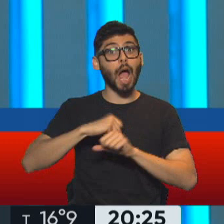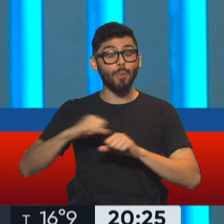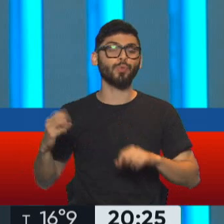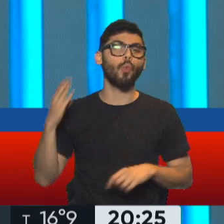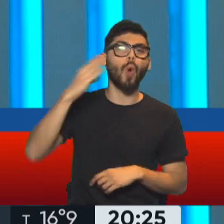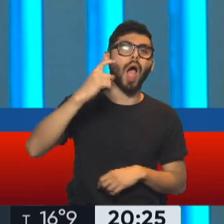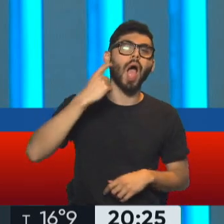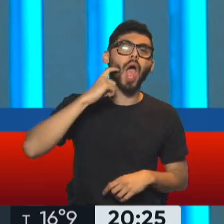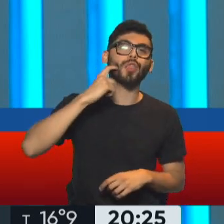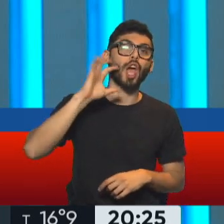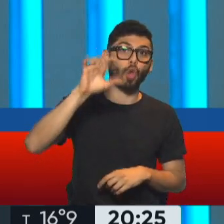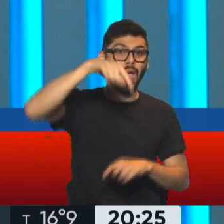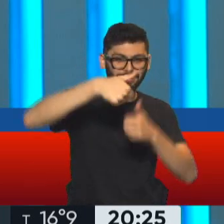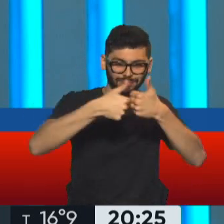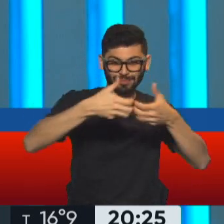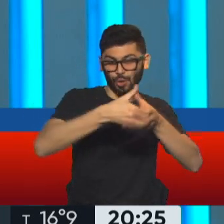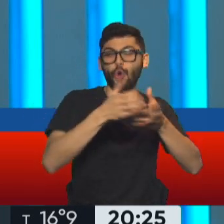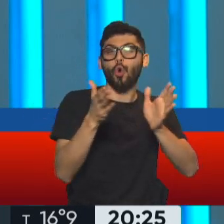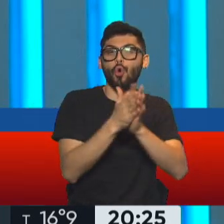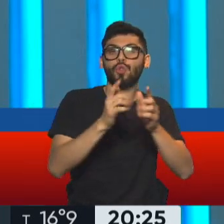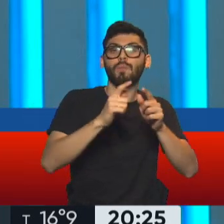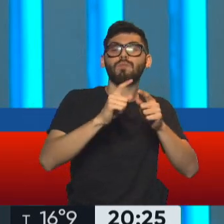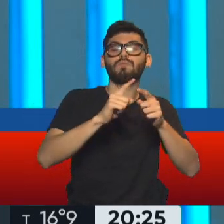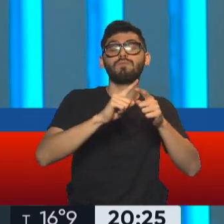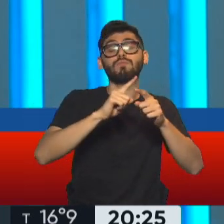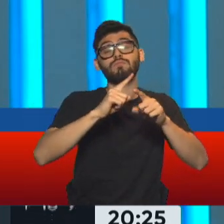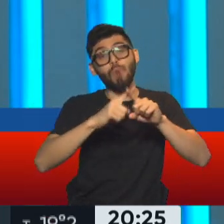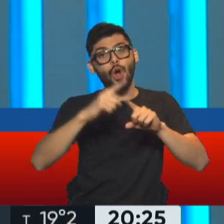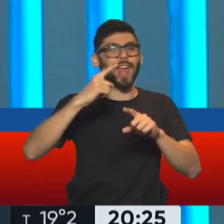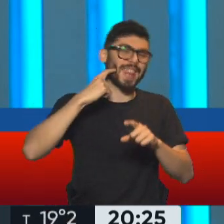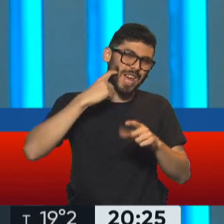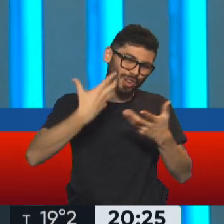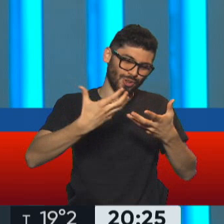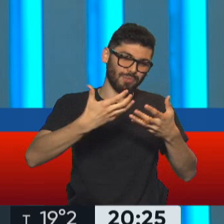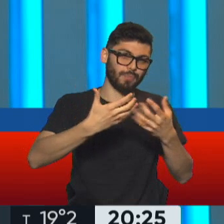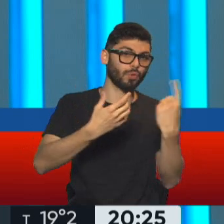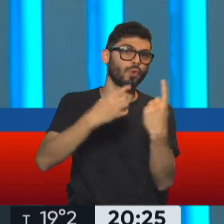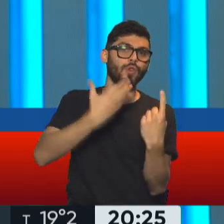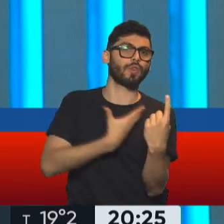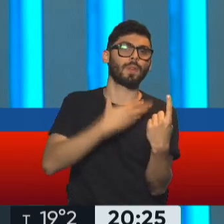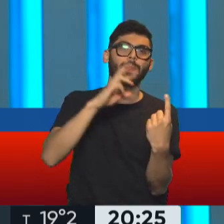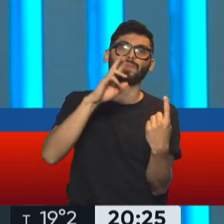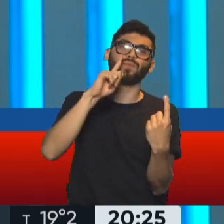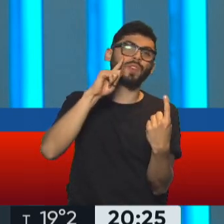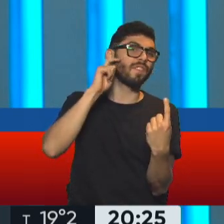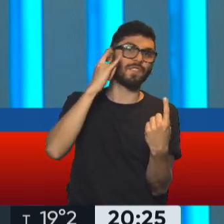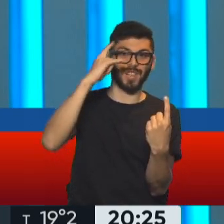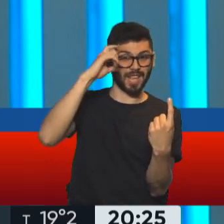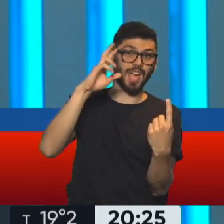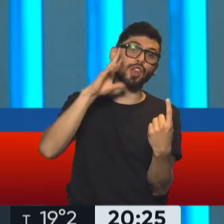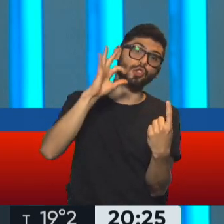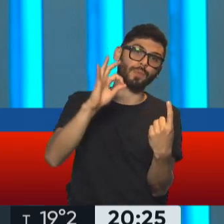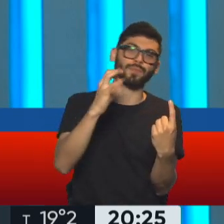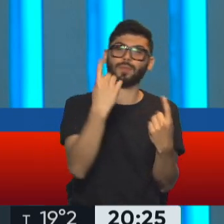donde hay una interna en Juntos por Entre Ríos. De un lado está Rogelio Frigerio y del otro lado está